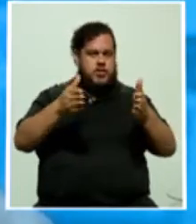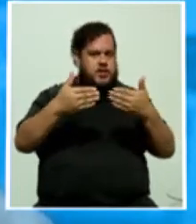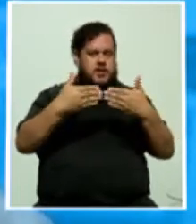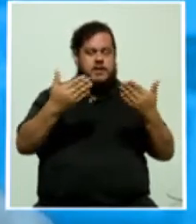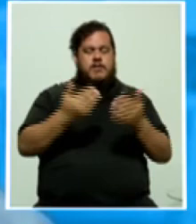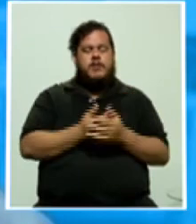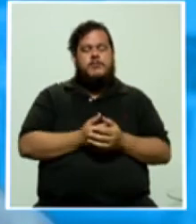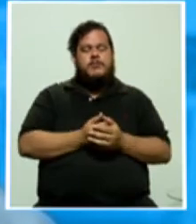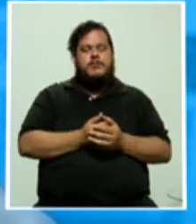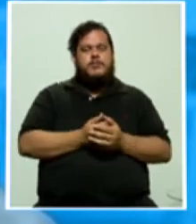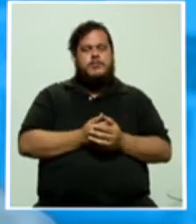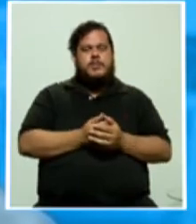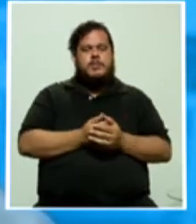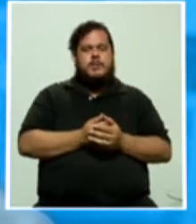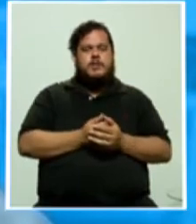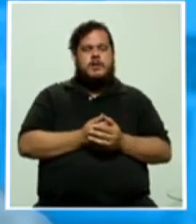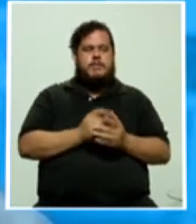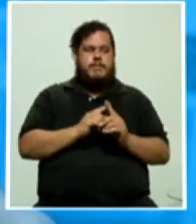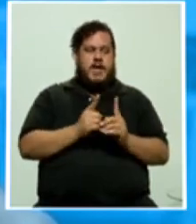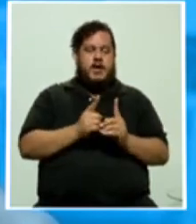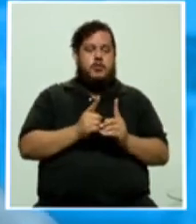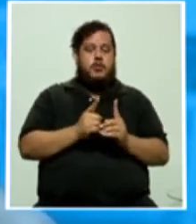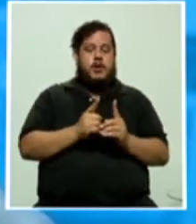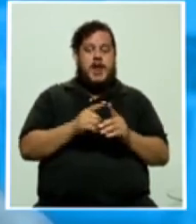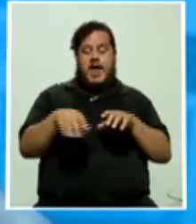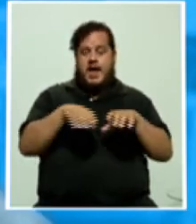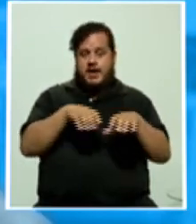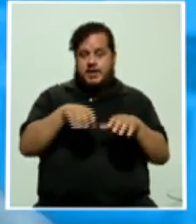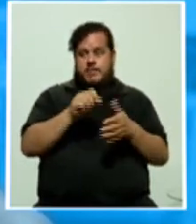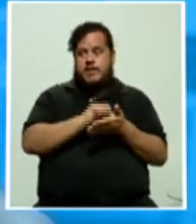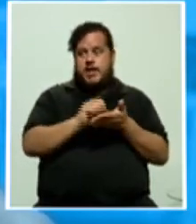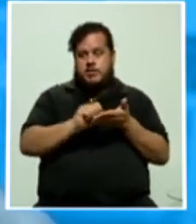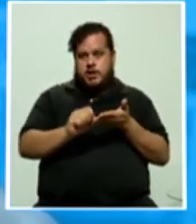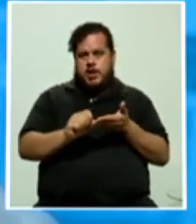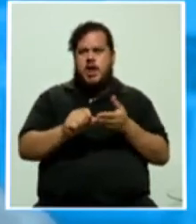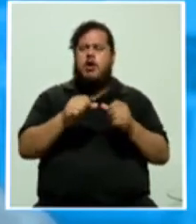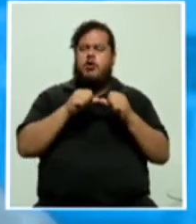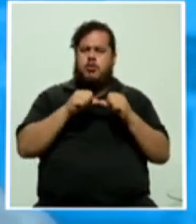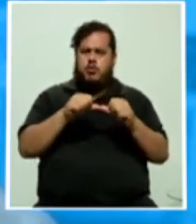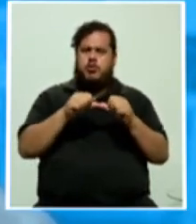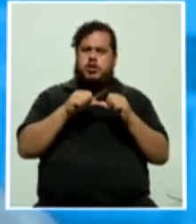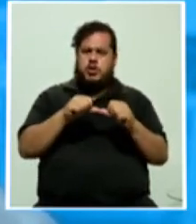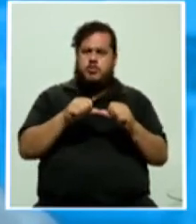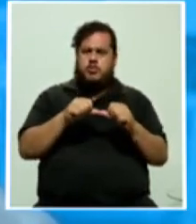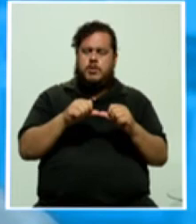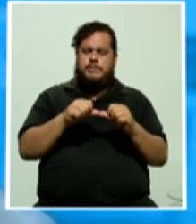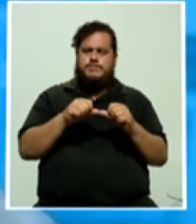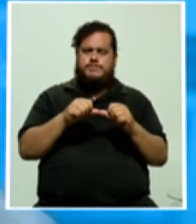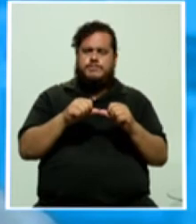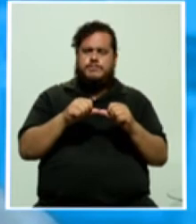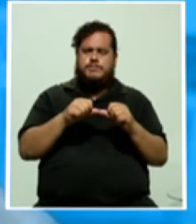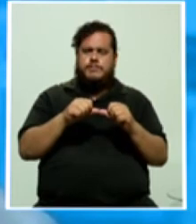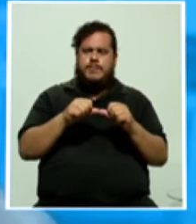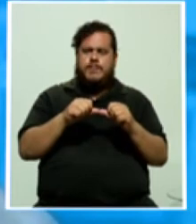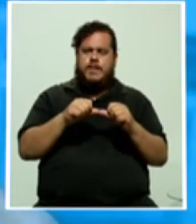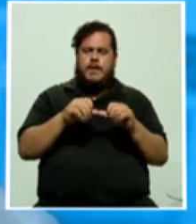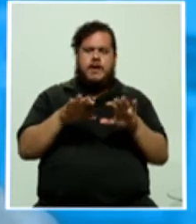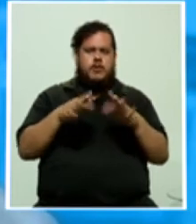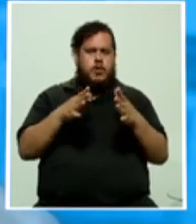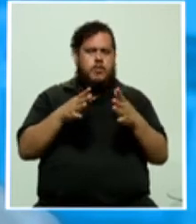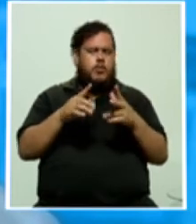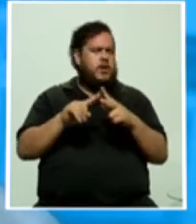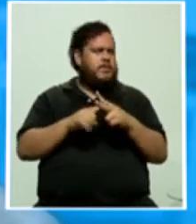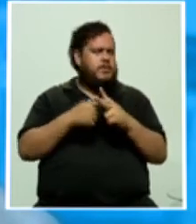la actividad escolar, de la actividad educativa, tiene que ver con el principio esta